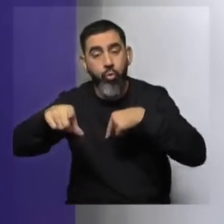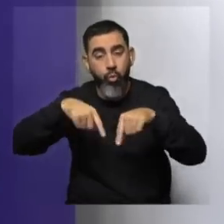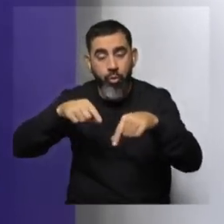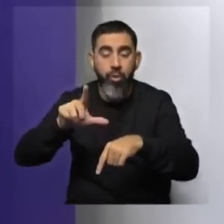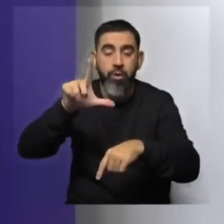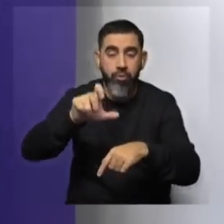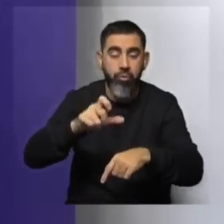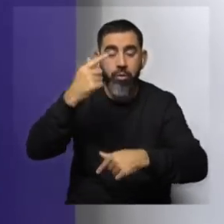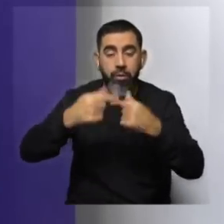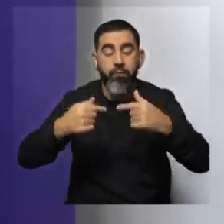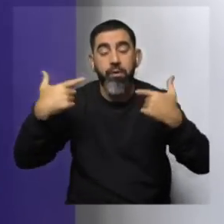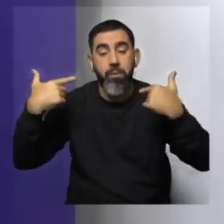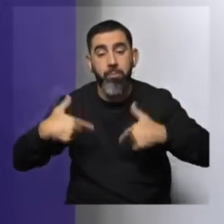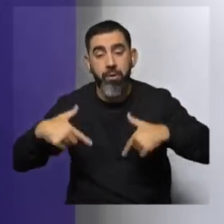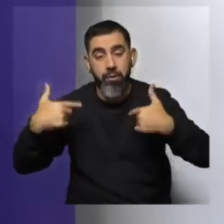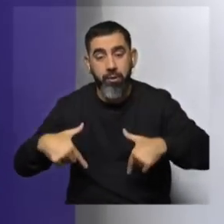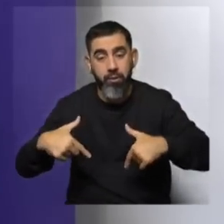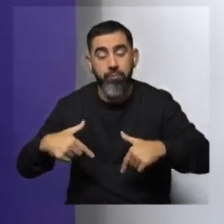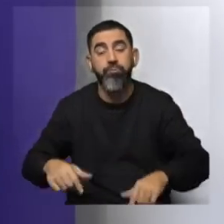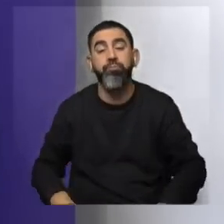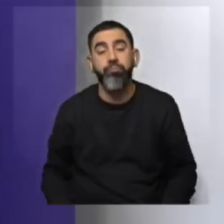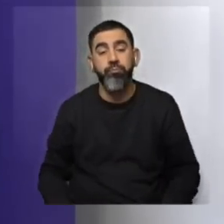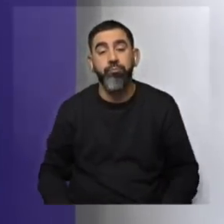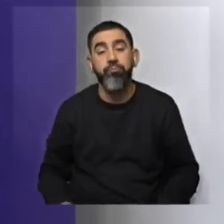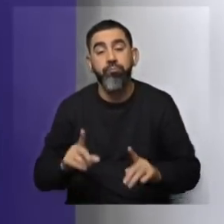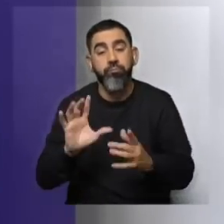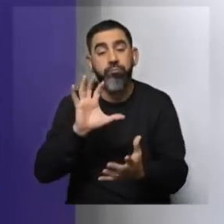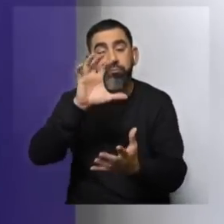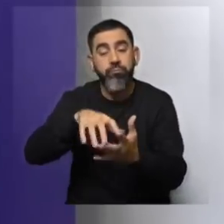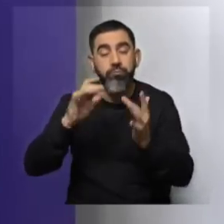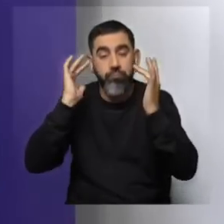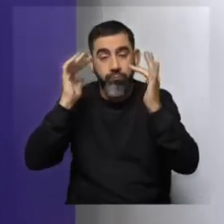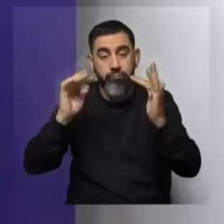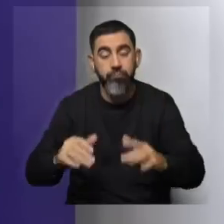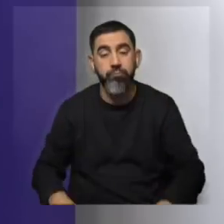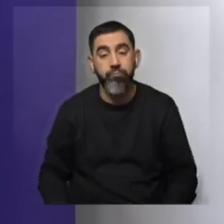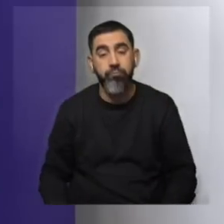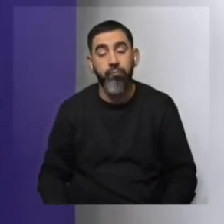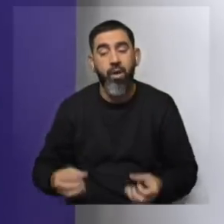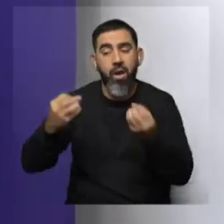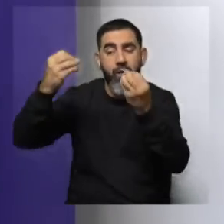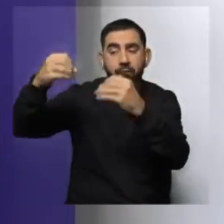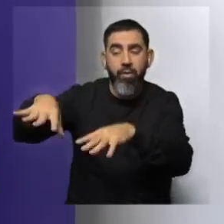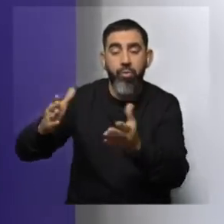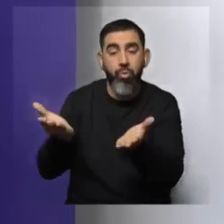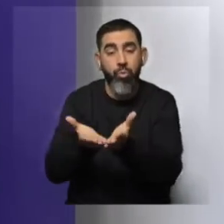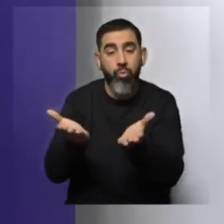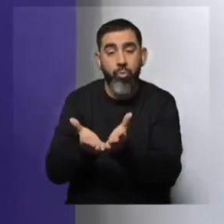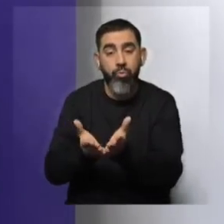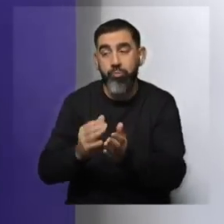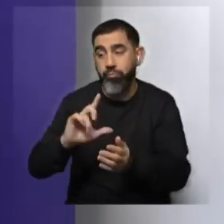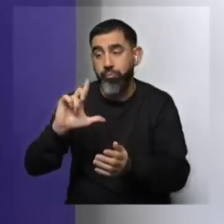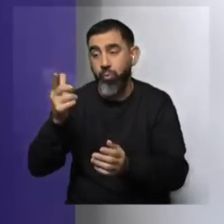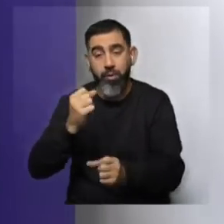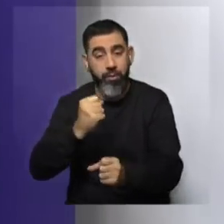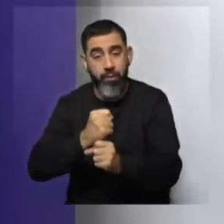Obviamente con los diferentes ministerios o entes y también en centros educativos esta deserción temprana lo que lleva es no tener